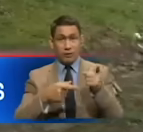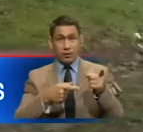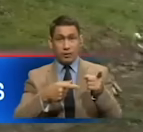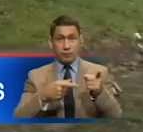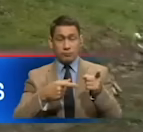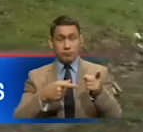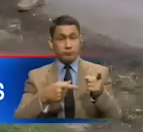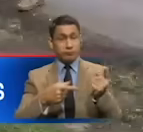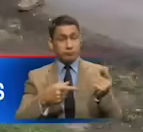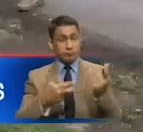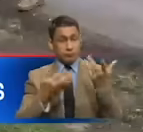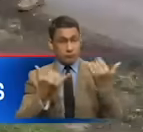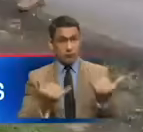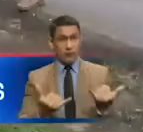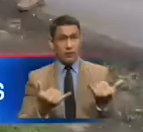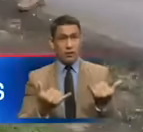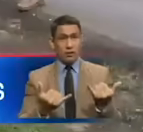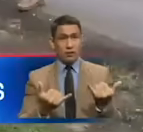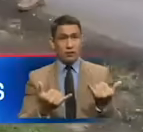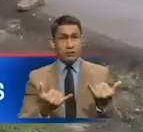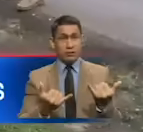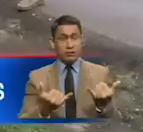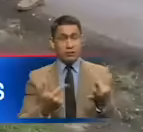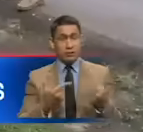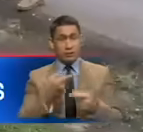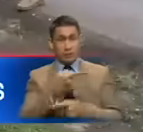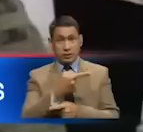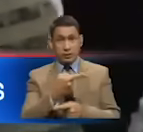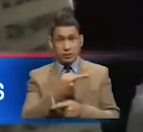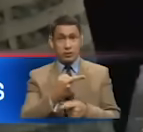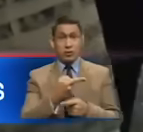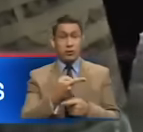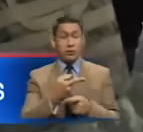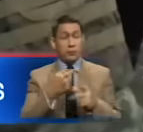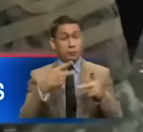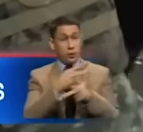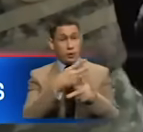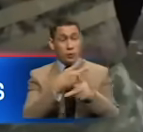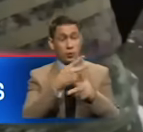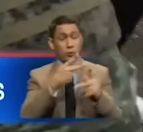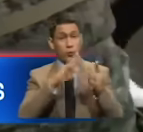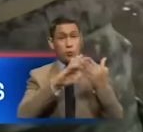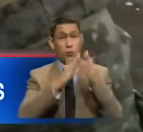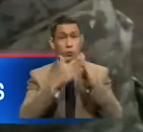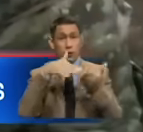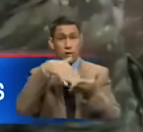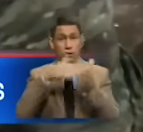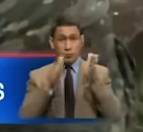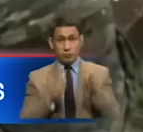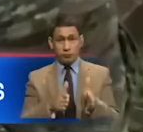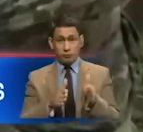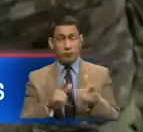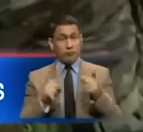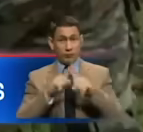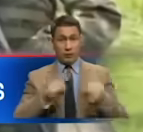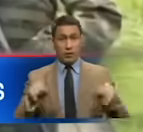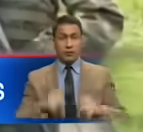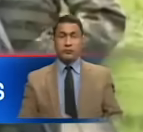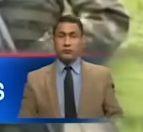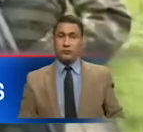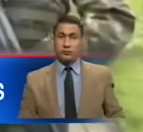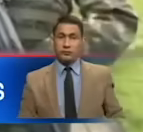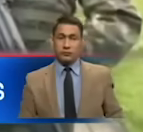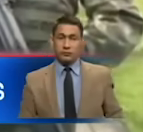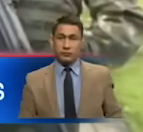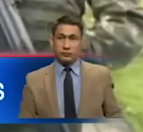ingresaban del plantel para determinar si existían situaciones que coloquen en riesgo a la comunidad estudiantil. Sin embargo, esto se descartó minutos más tarde.